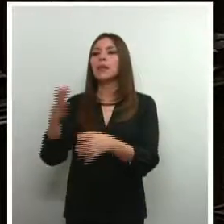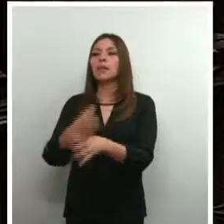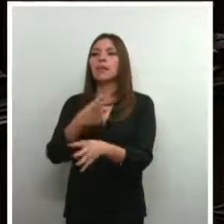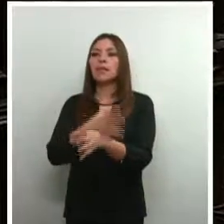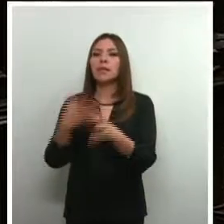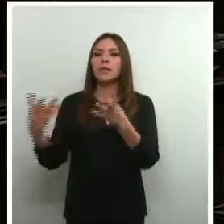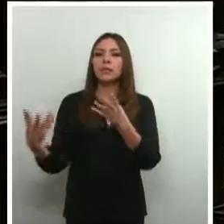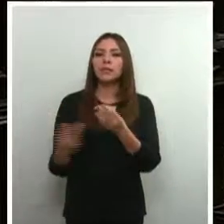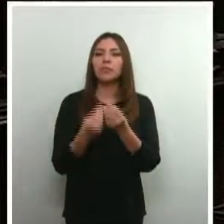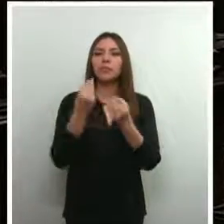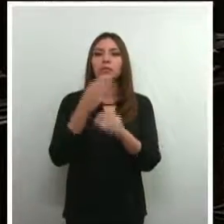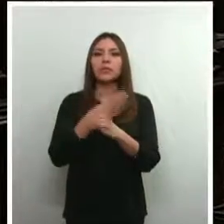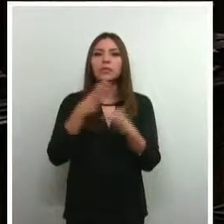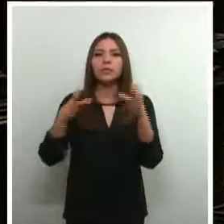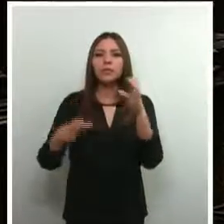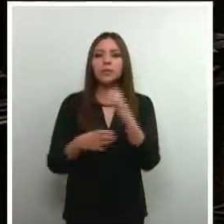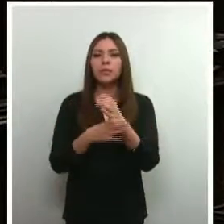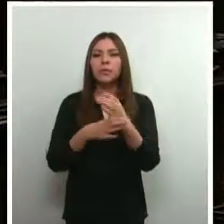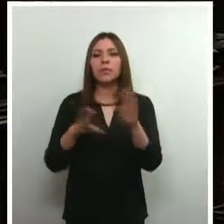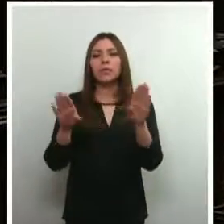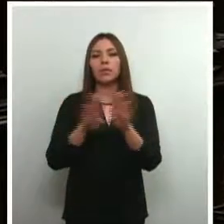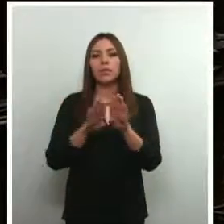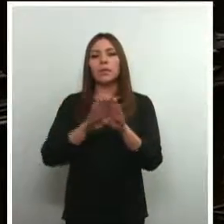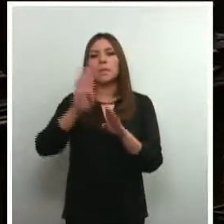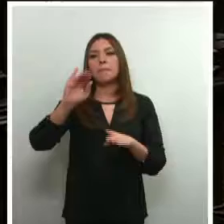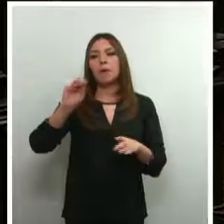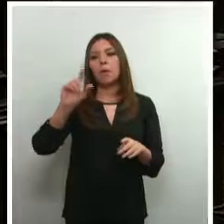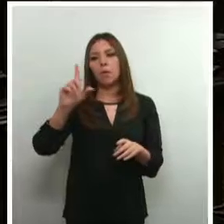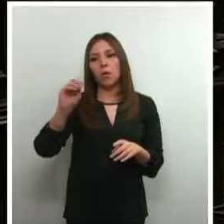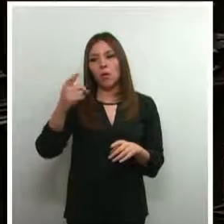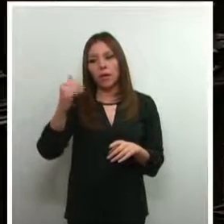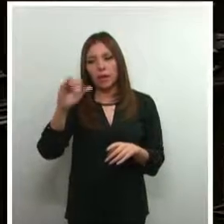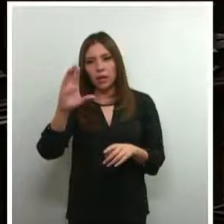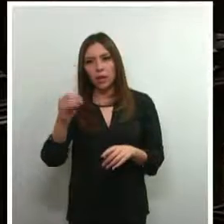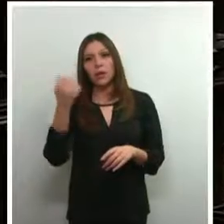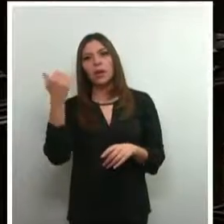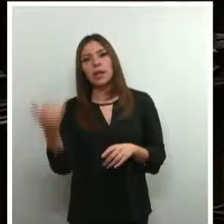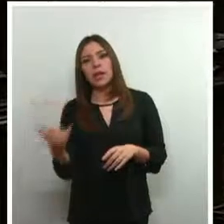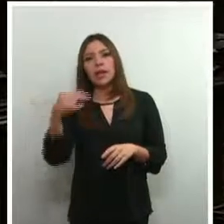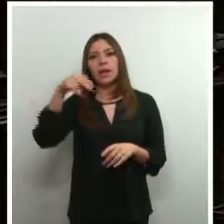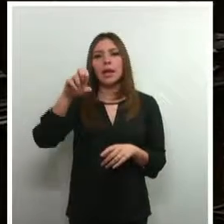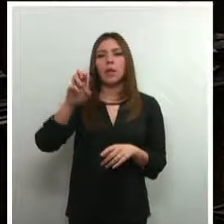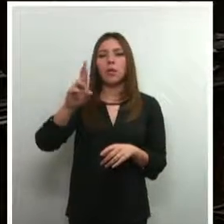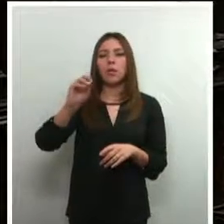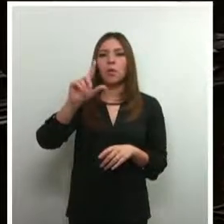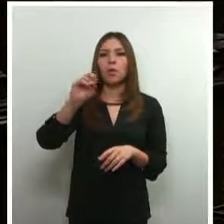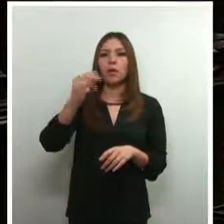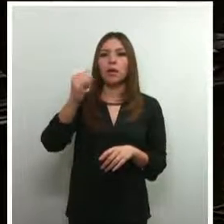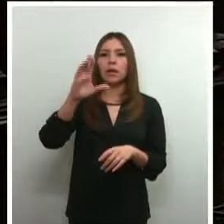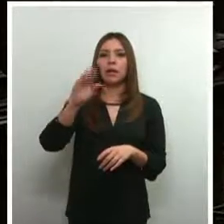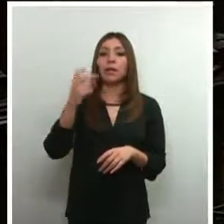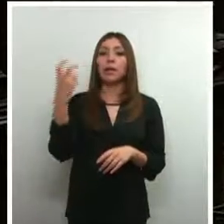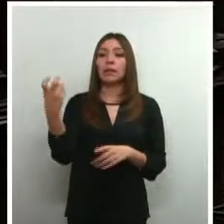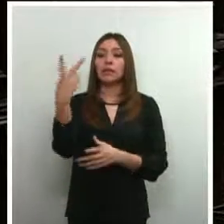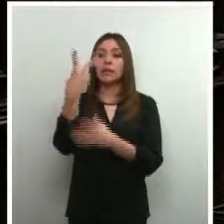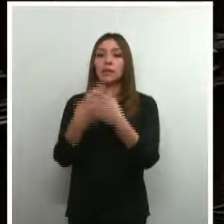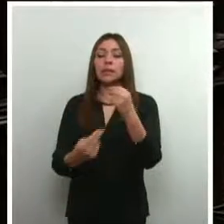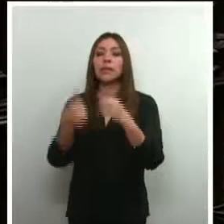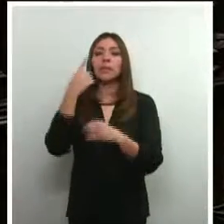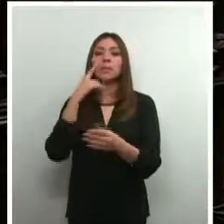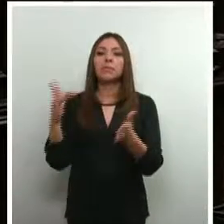elementos biológicos y neurológicos, lo que les ubica en un lugar especial en su relación con las